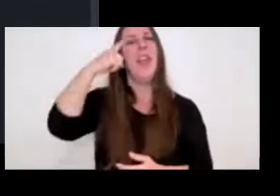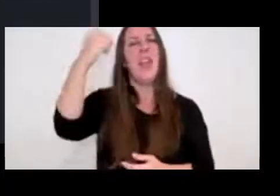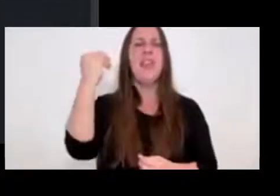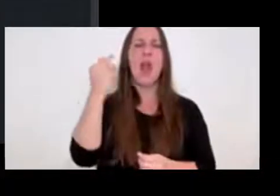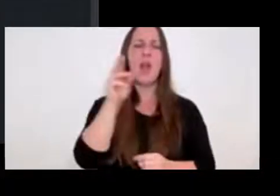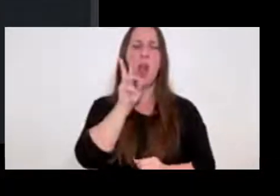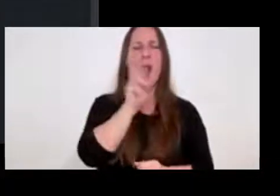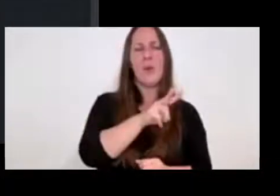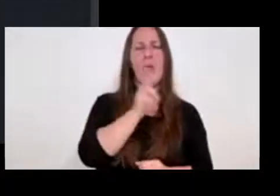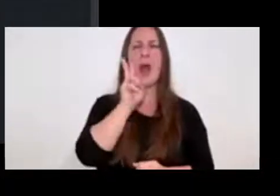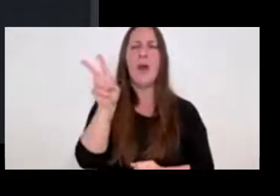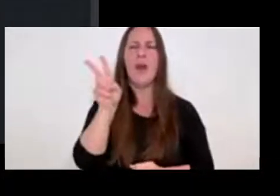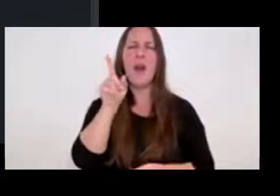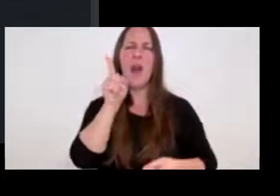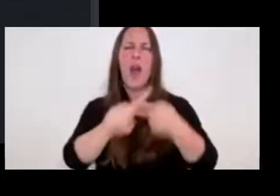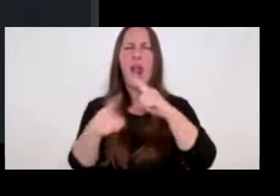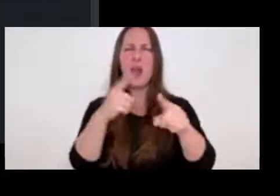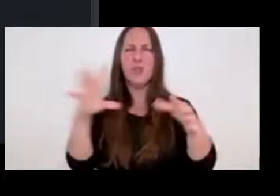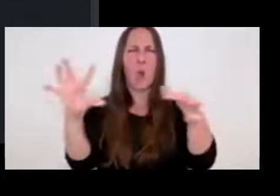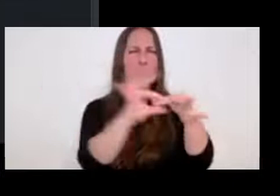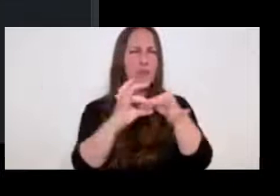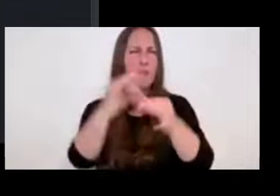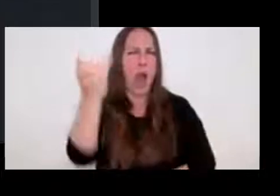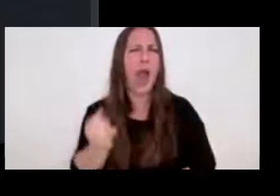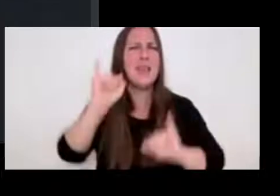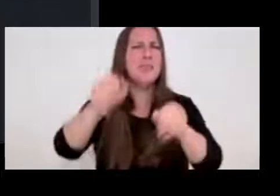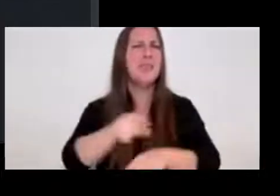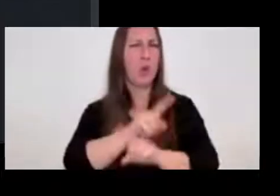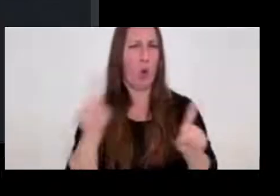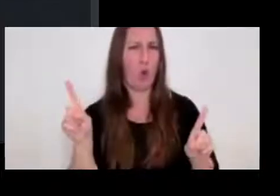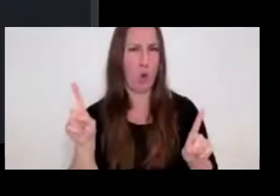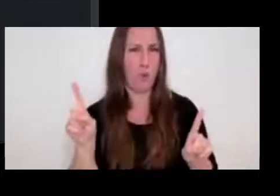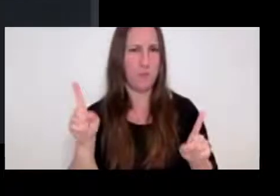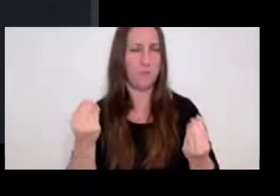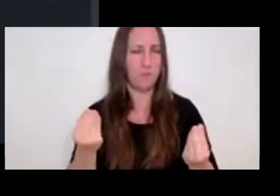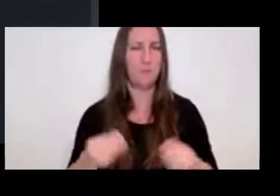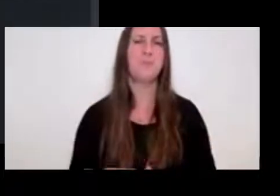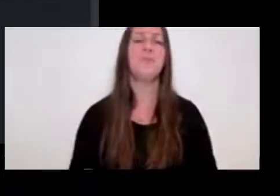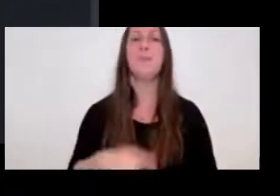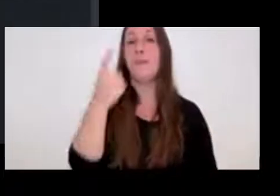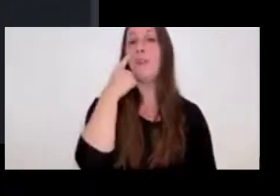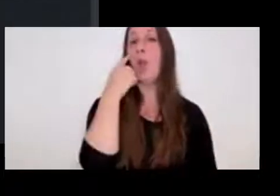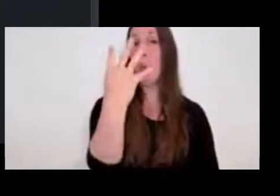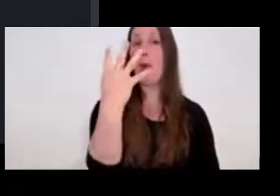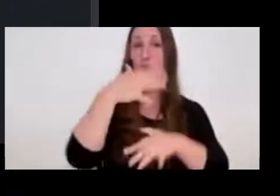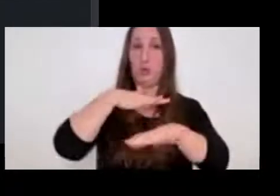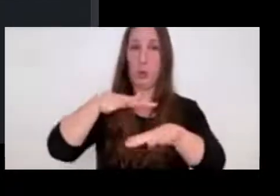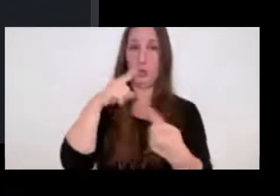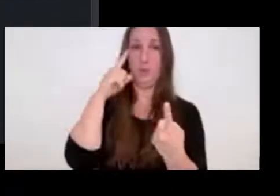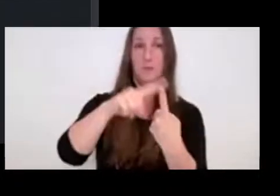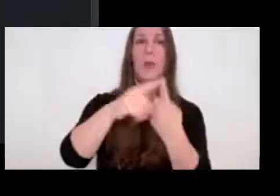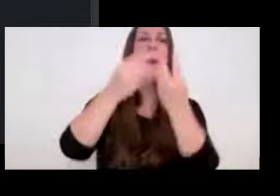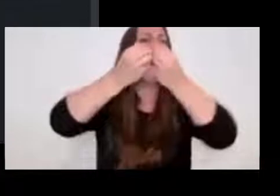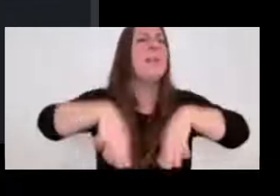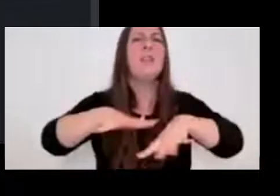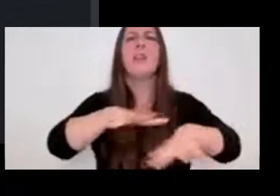qué grado de relación hay entre esas dos cosas, digamos. Y bueno, vi que hay cuatro situaciones. La primera es el inicio de actividad